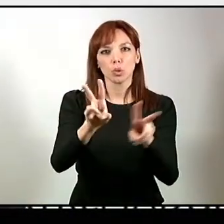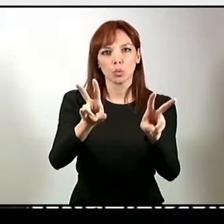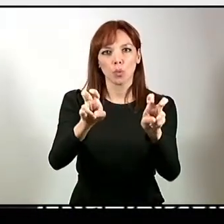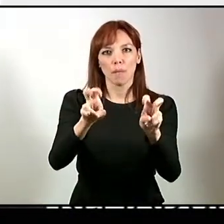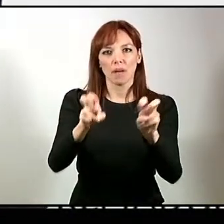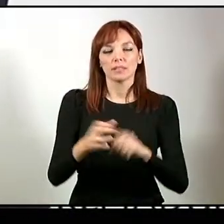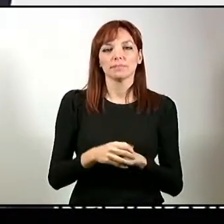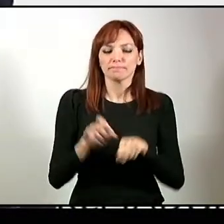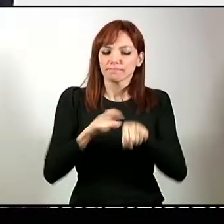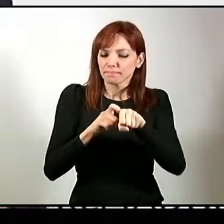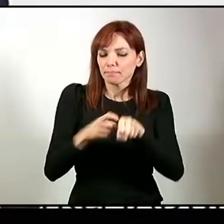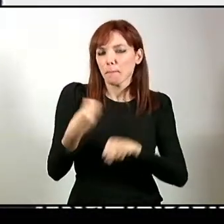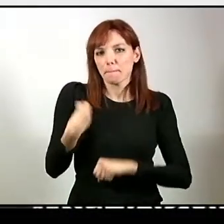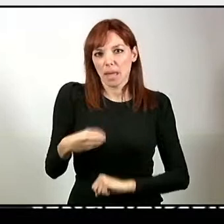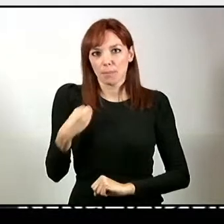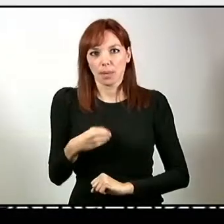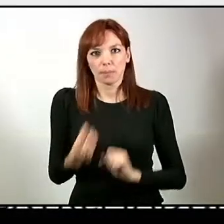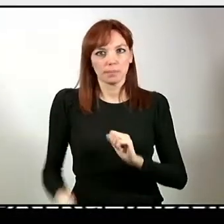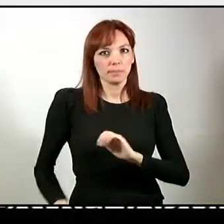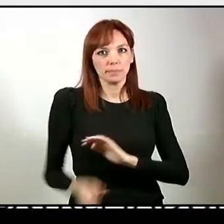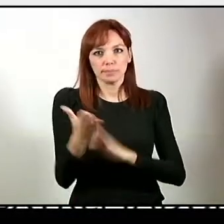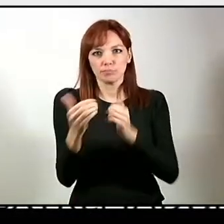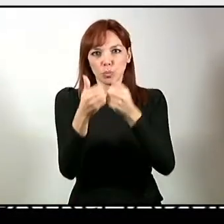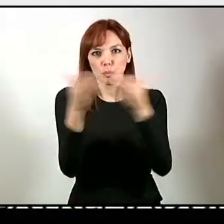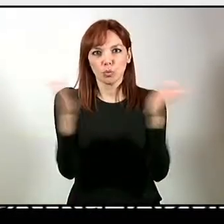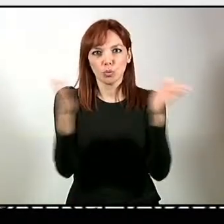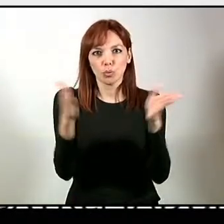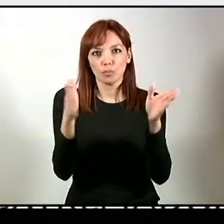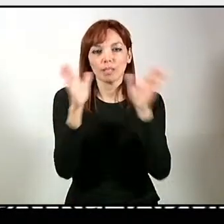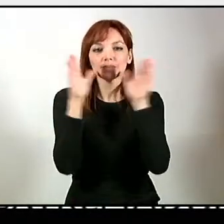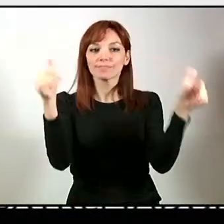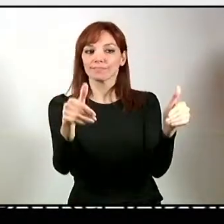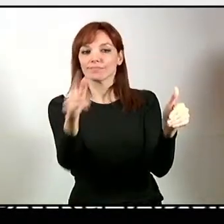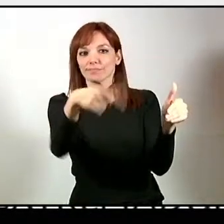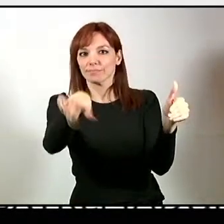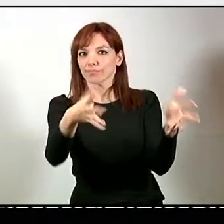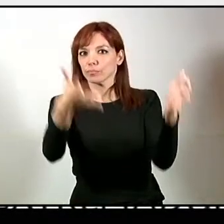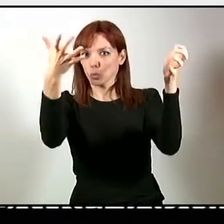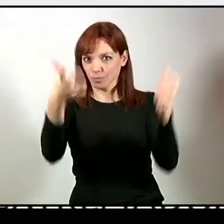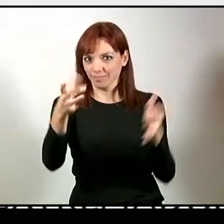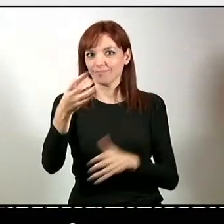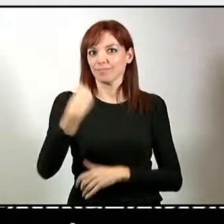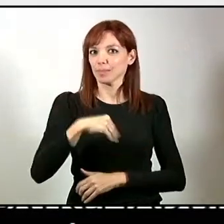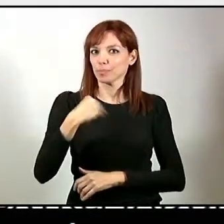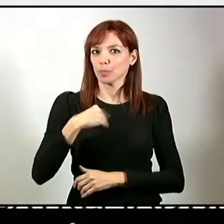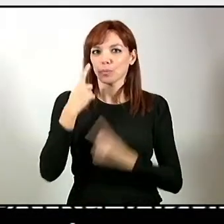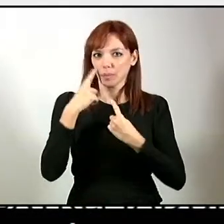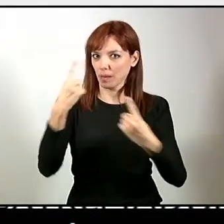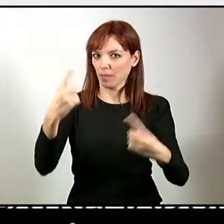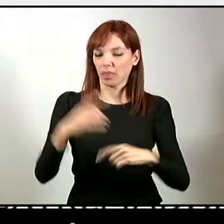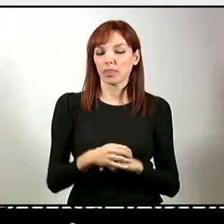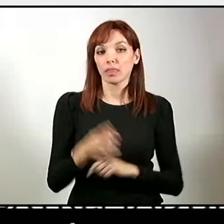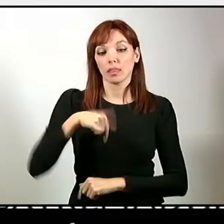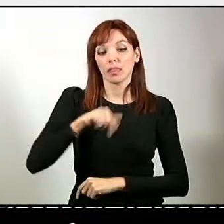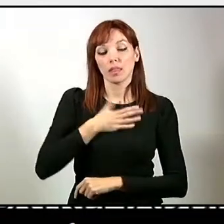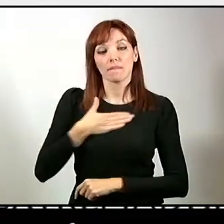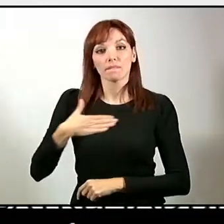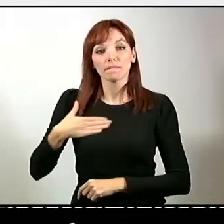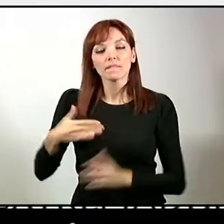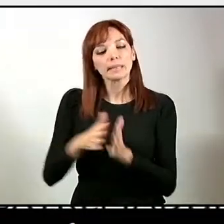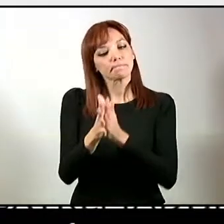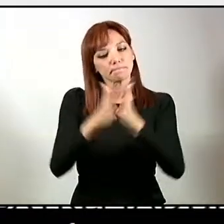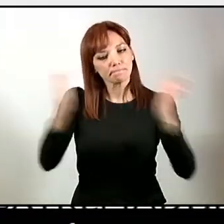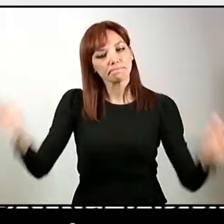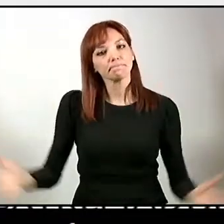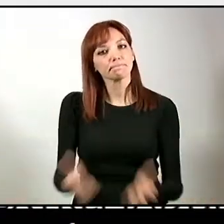estas características y para estos beneficiarios. Y lo que pretendemos con ello es impulsar la dinamización de